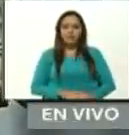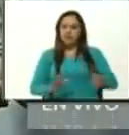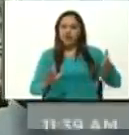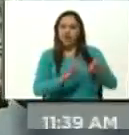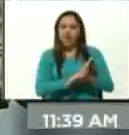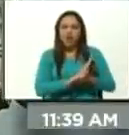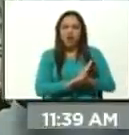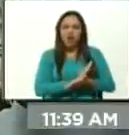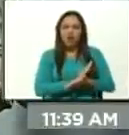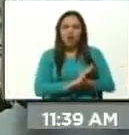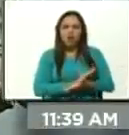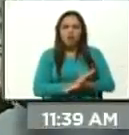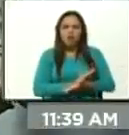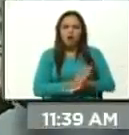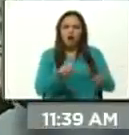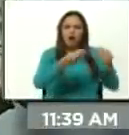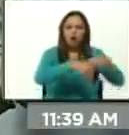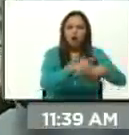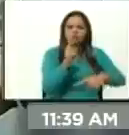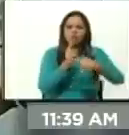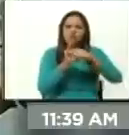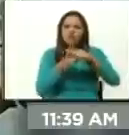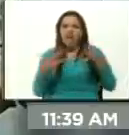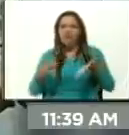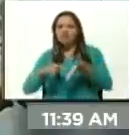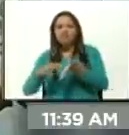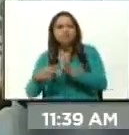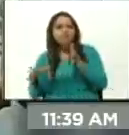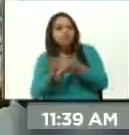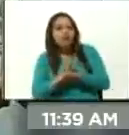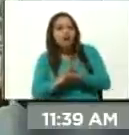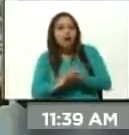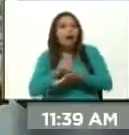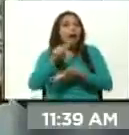complementariedad positiva, nos referimos a que